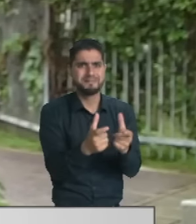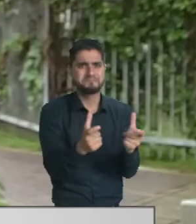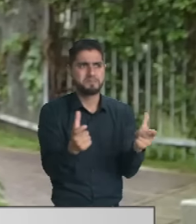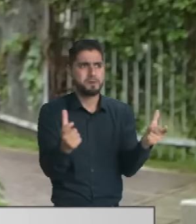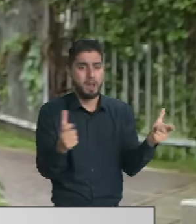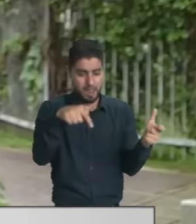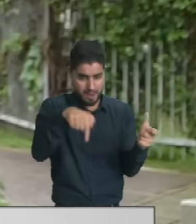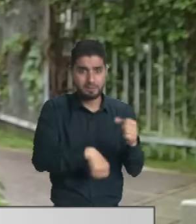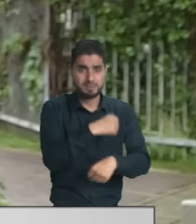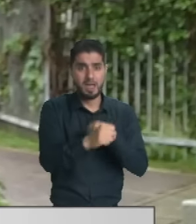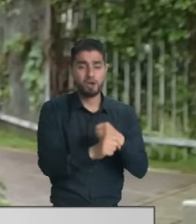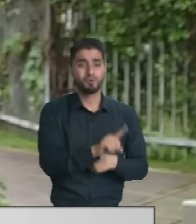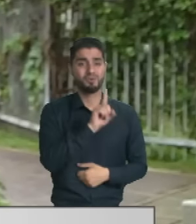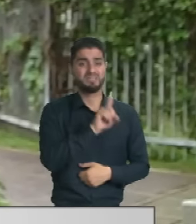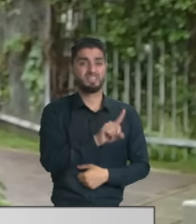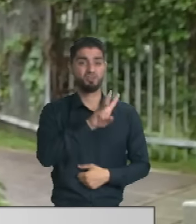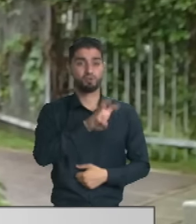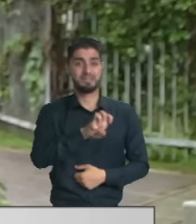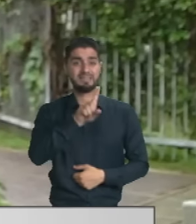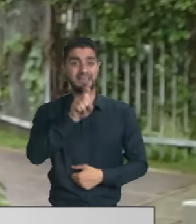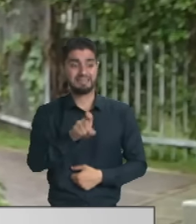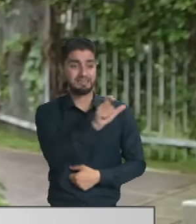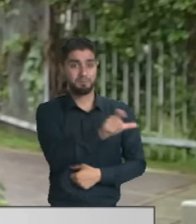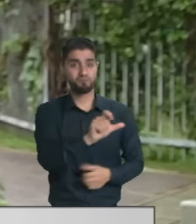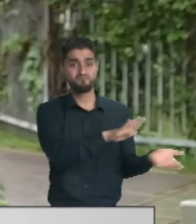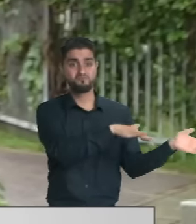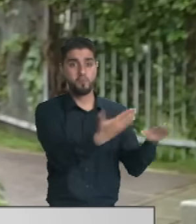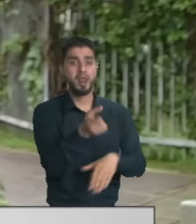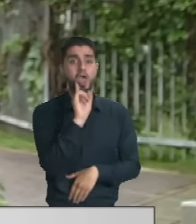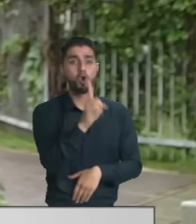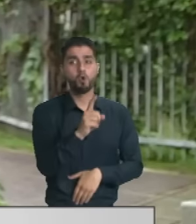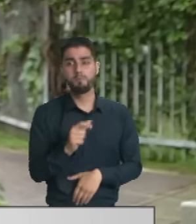registrado 186 sicariatos, de los cuales